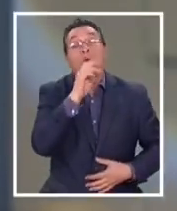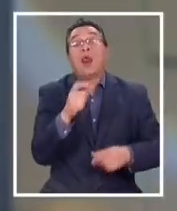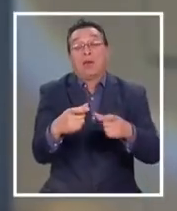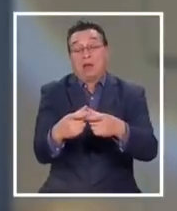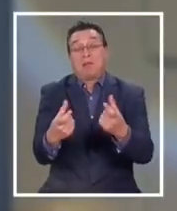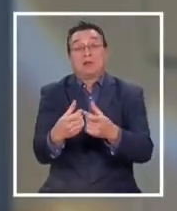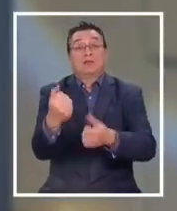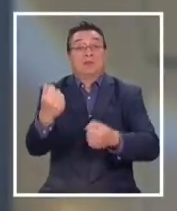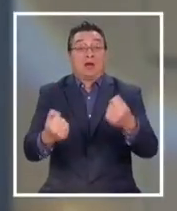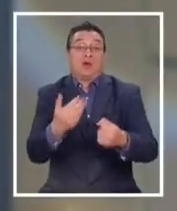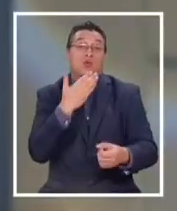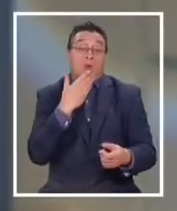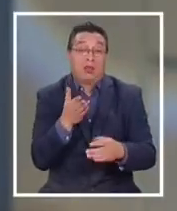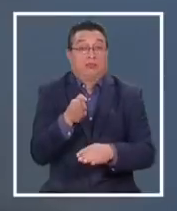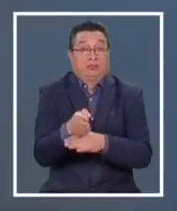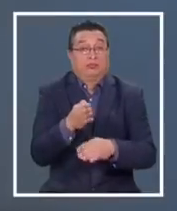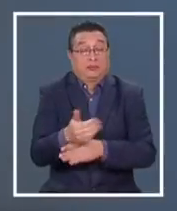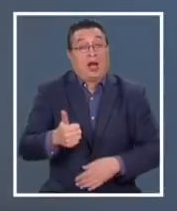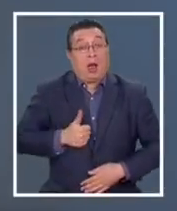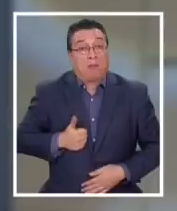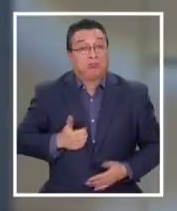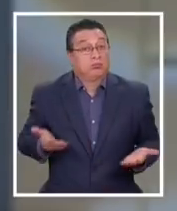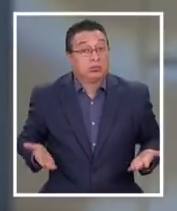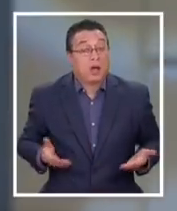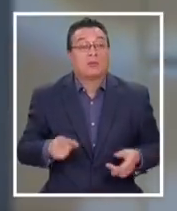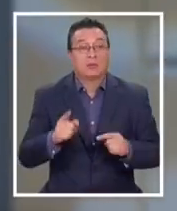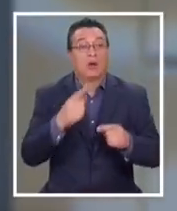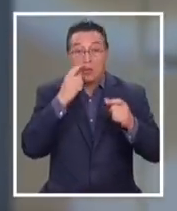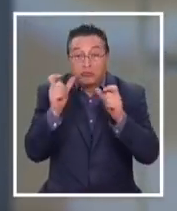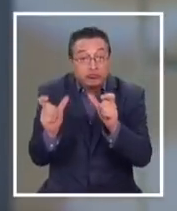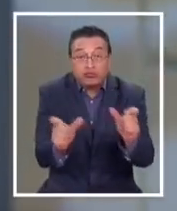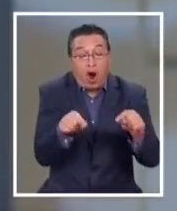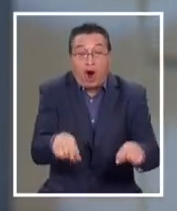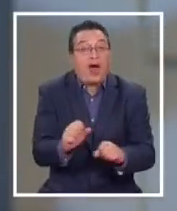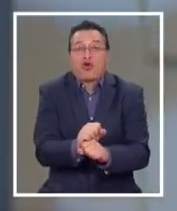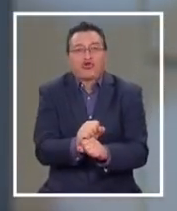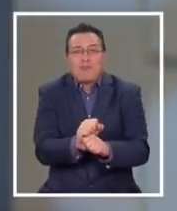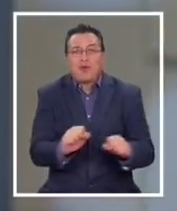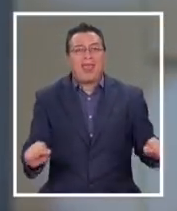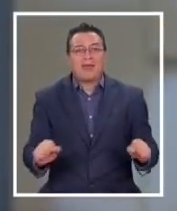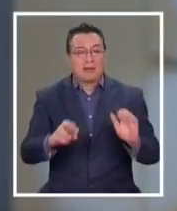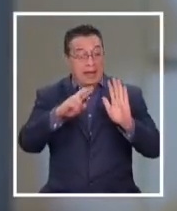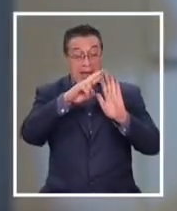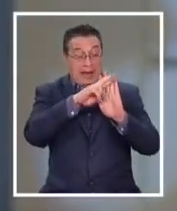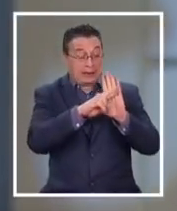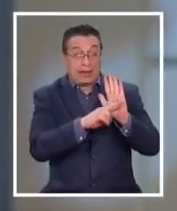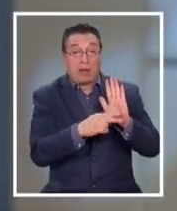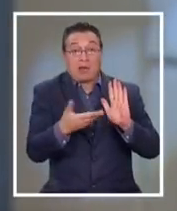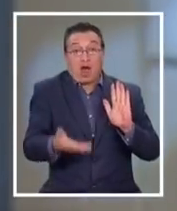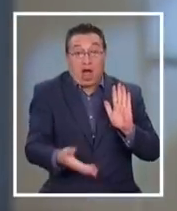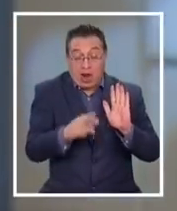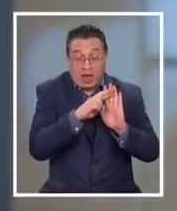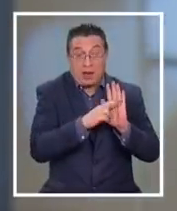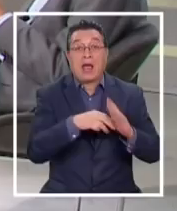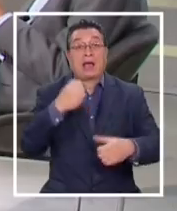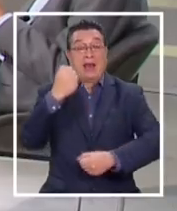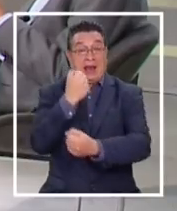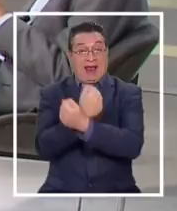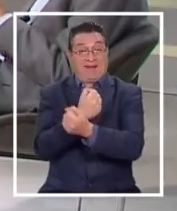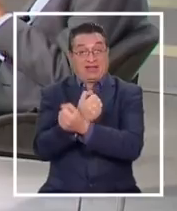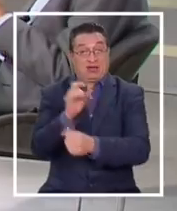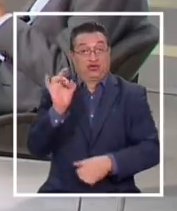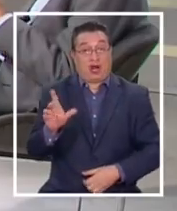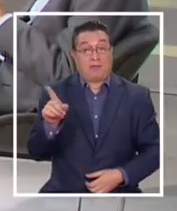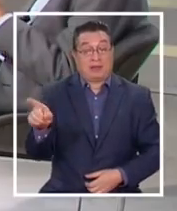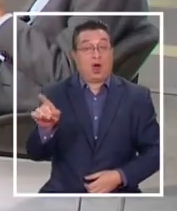ejemplo. ¿Y estamos en condiciones de fiscalizar eso? Absolutamente no hoy día. O sea, con las reglas que tenemos hoy día, en que carabinero, hoy día